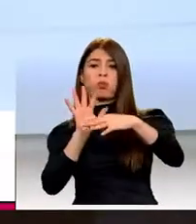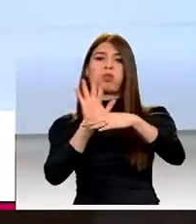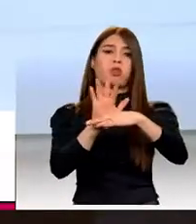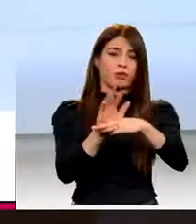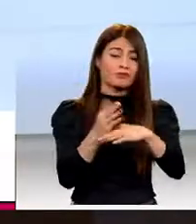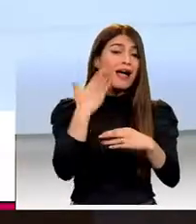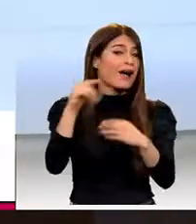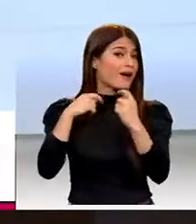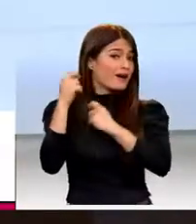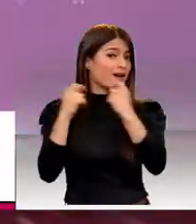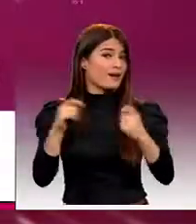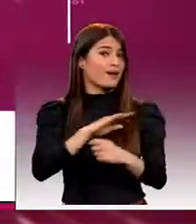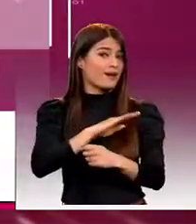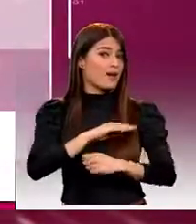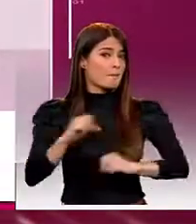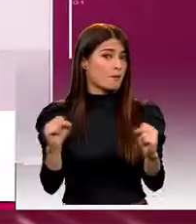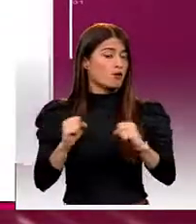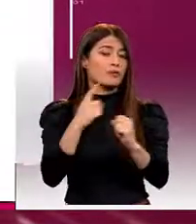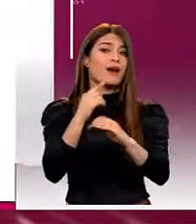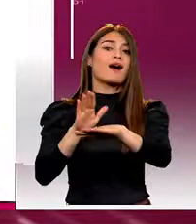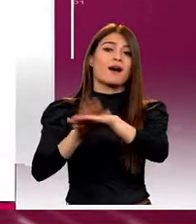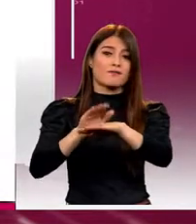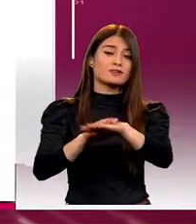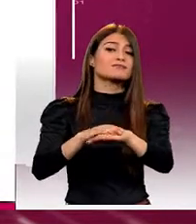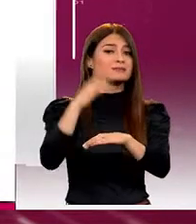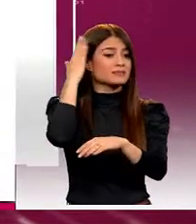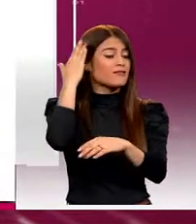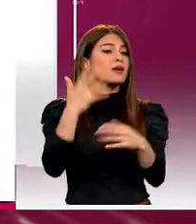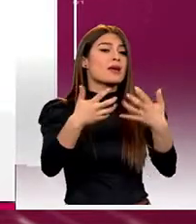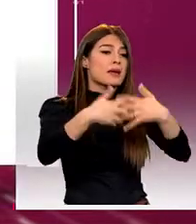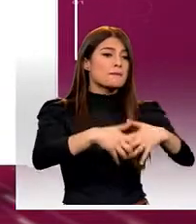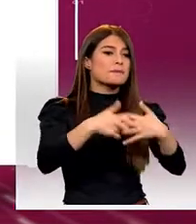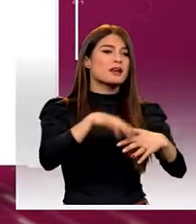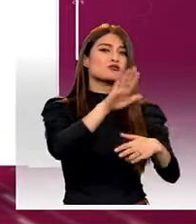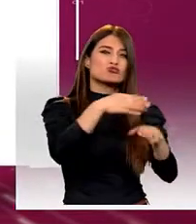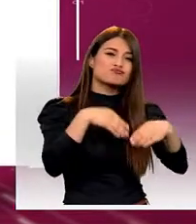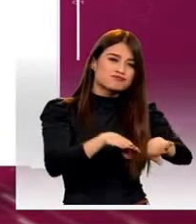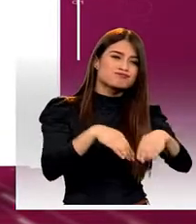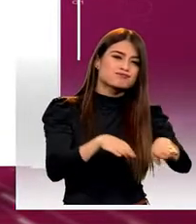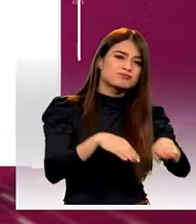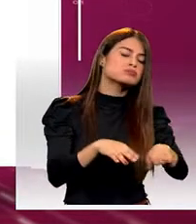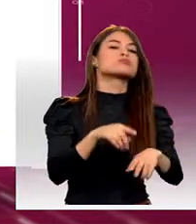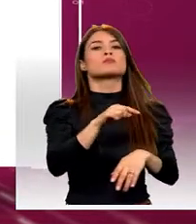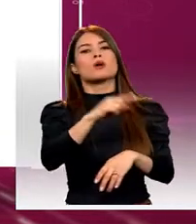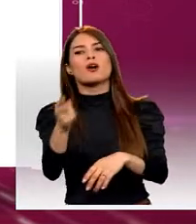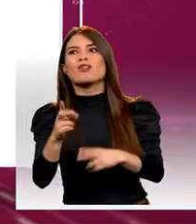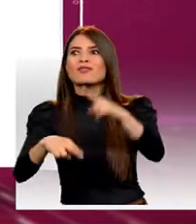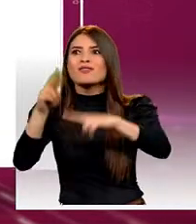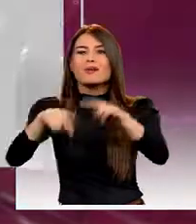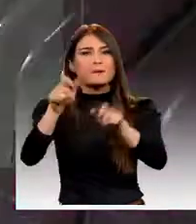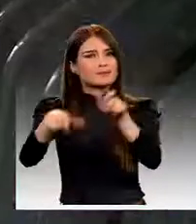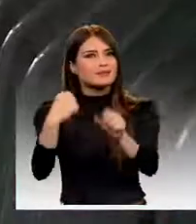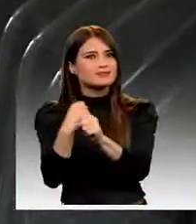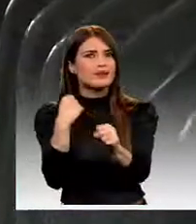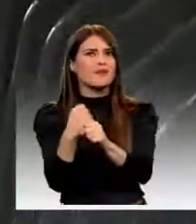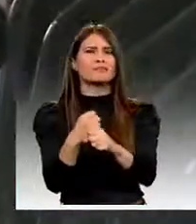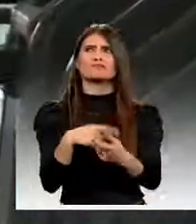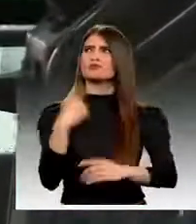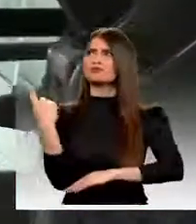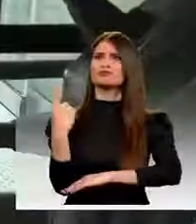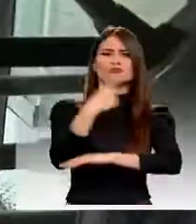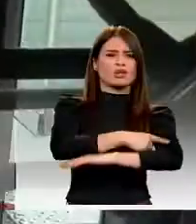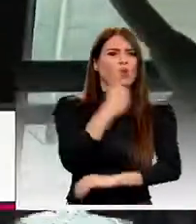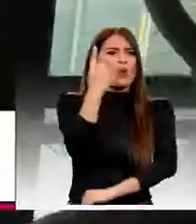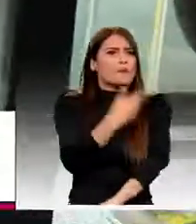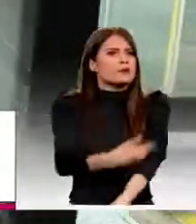advirtió que la apertura simultánea de construcciones y empresas manufactureras generará más de 1 millón de viajes por día en Bogotá, lo que es